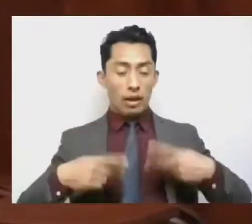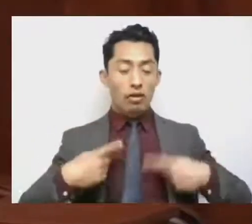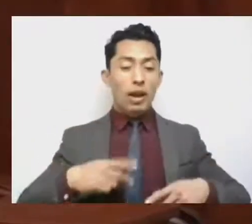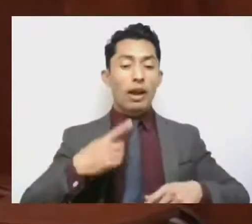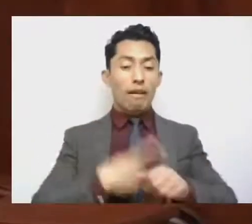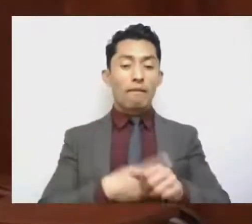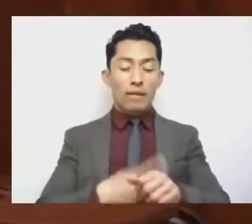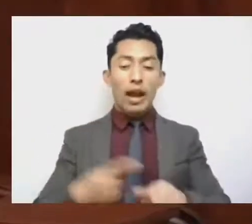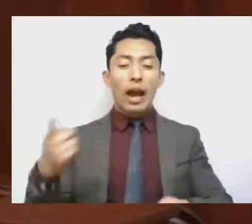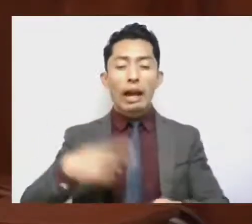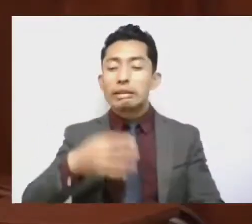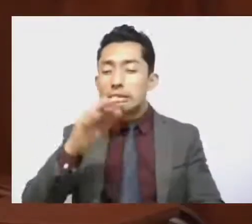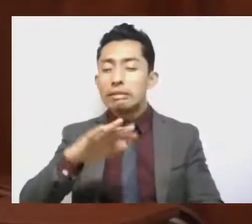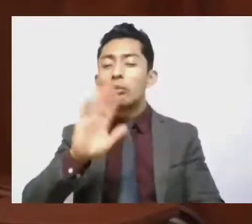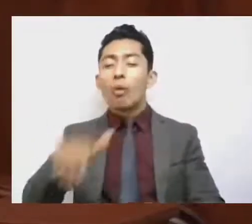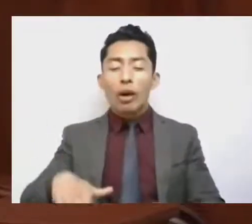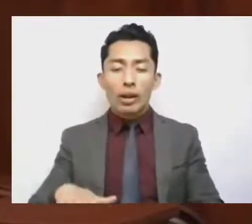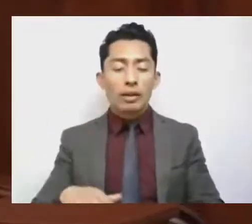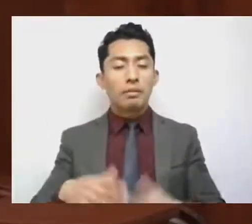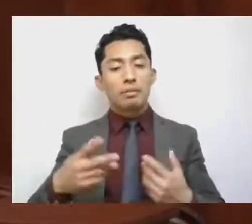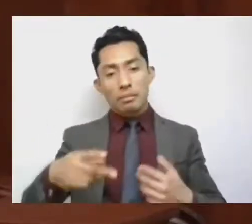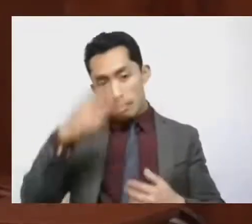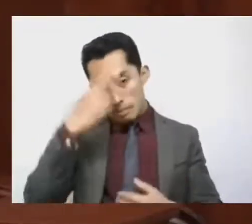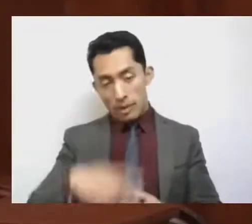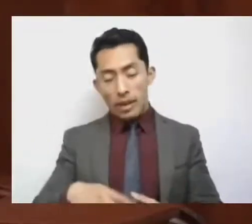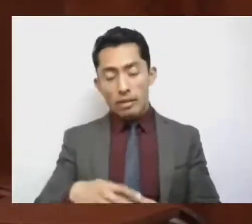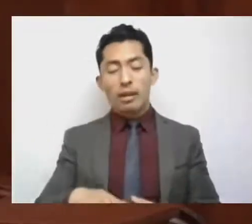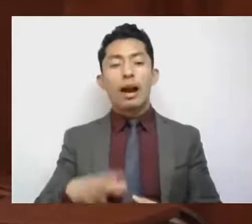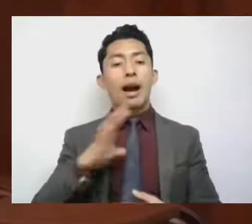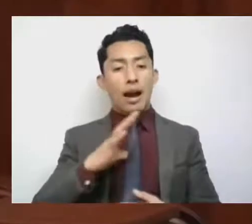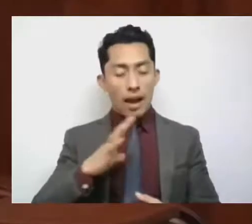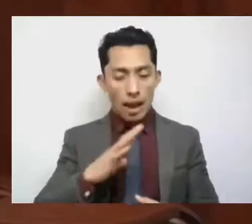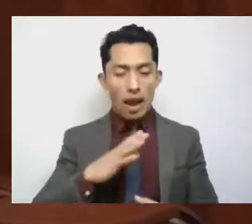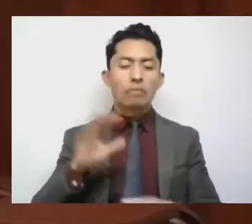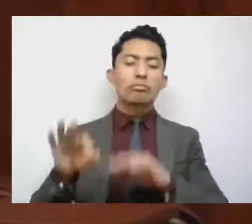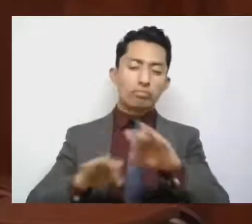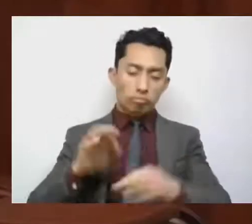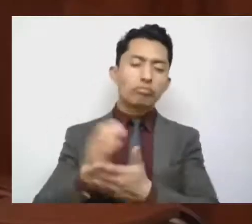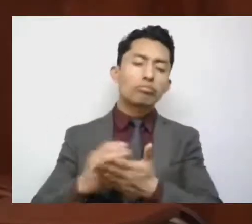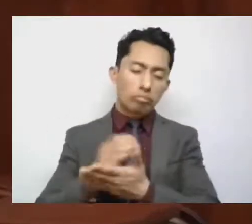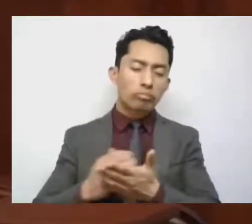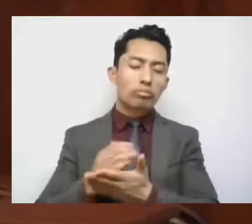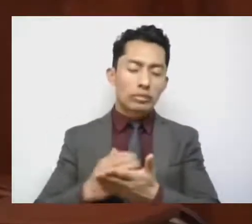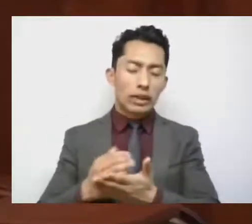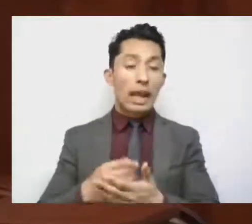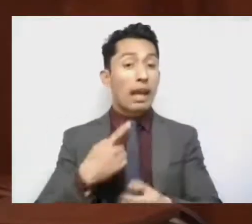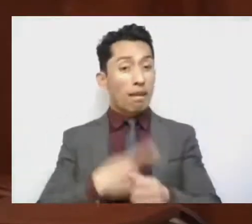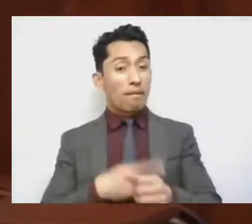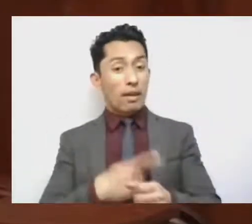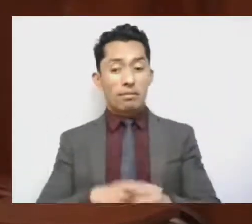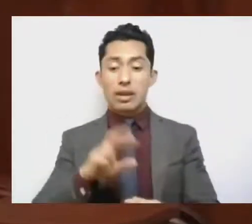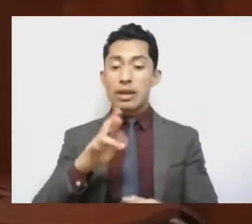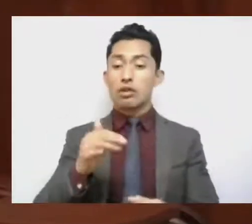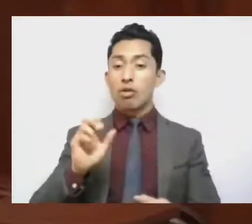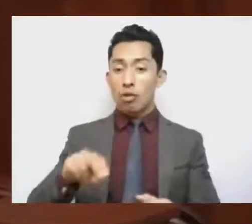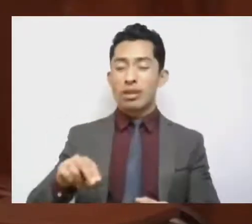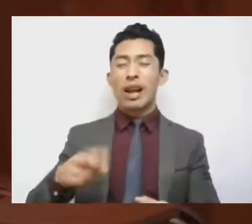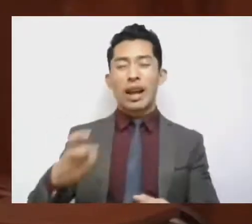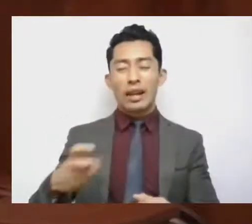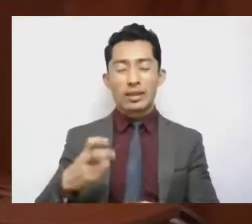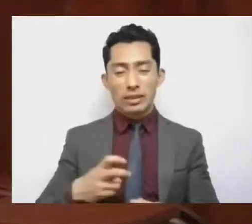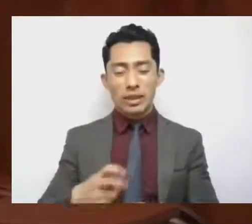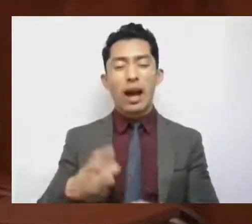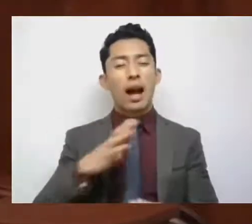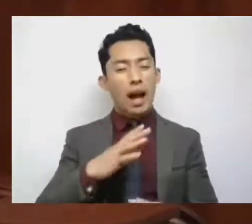fase terminal de México que se encuentran en tratamiento. Esta enfermedad es también hoy en día una de